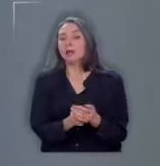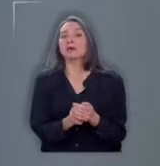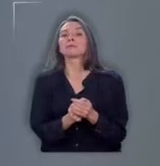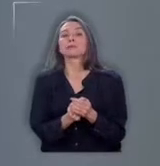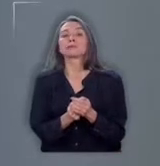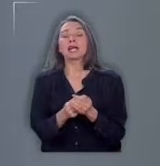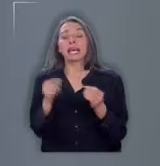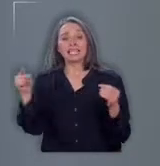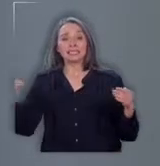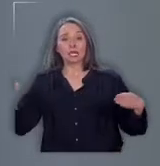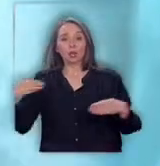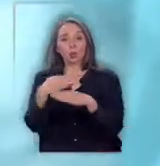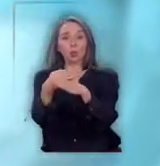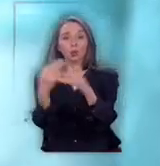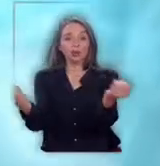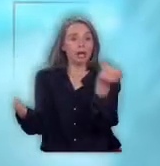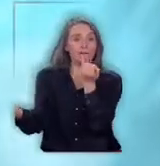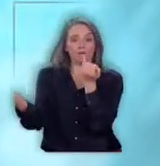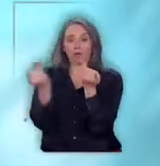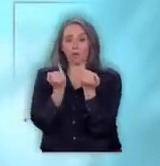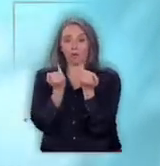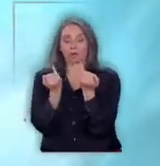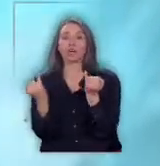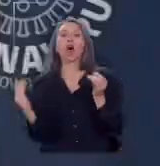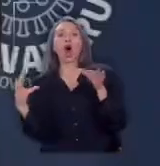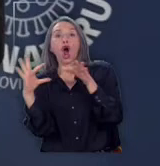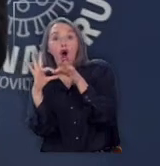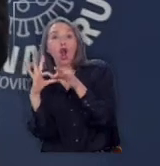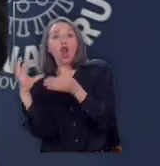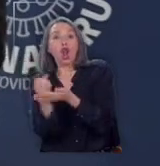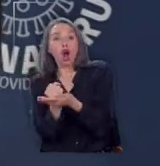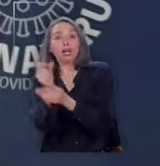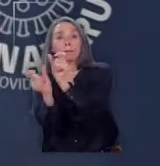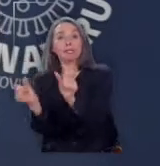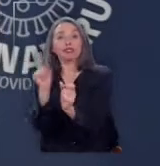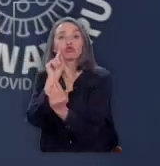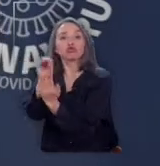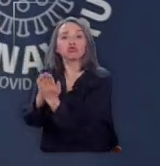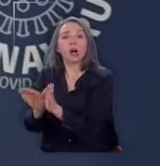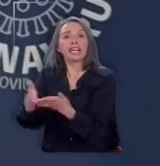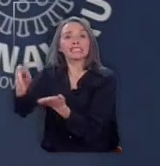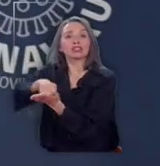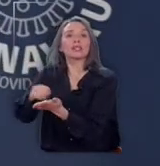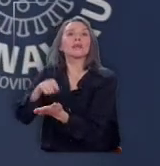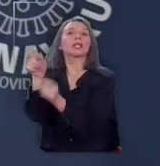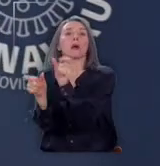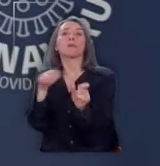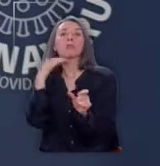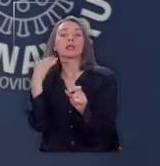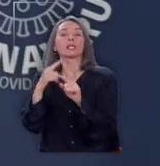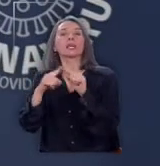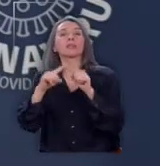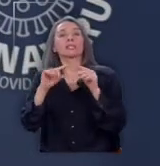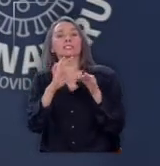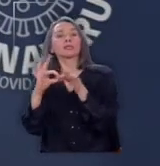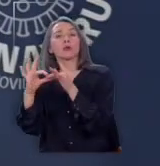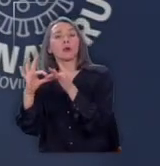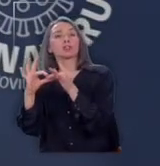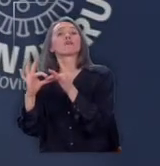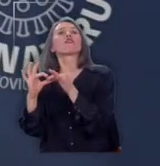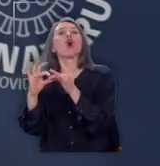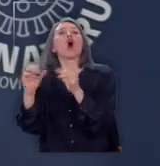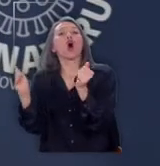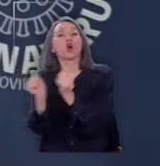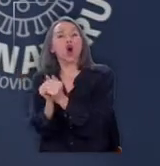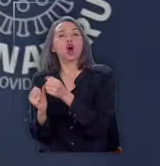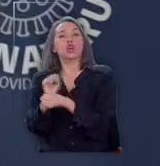logra una vinculación entre los fallecimientos del registro civil por cualquier causal que incorpore covid con